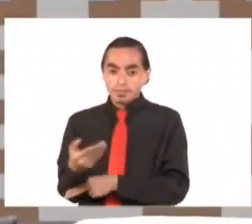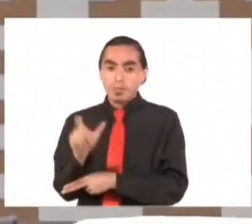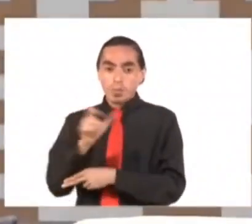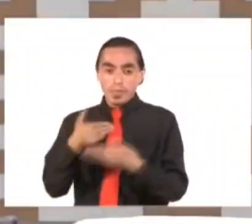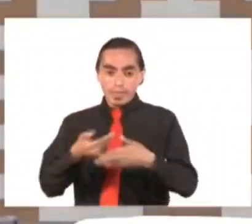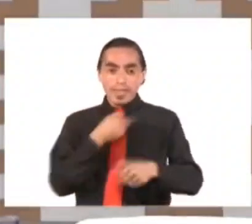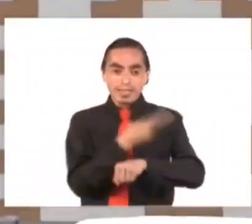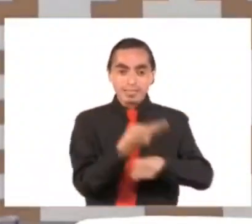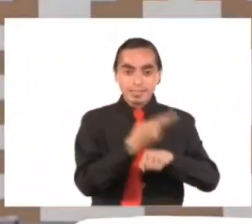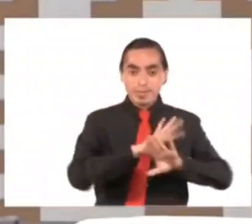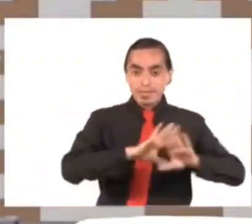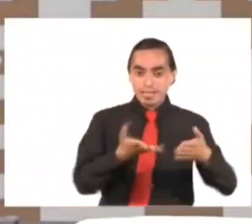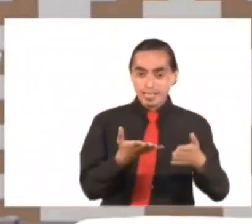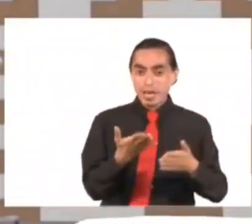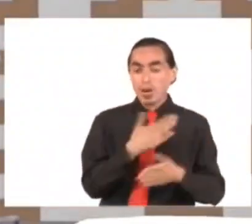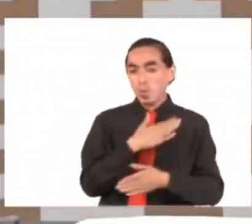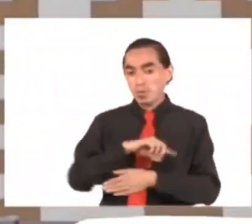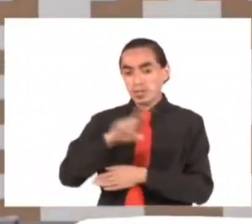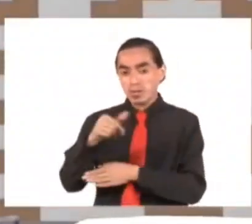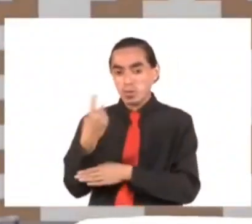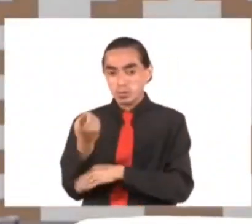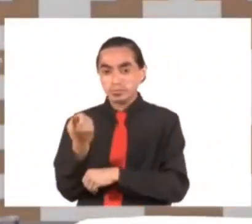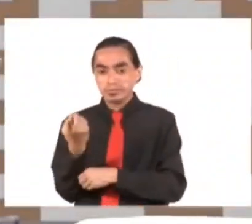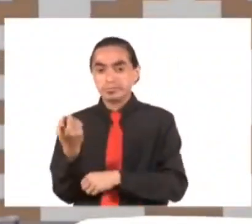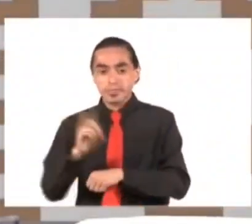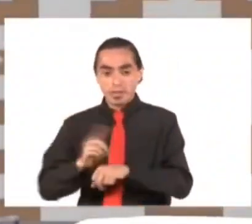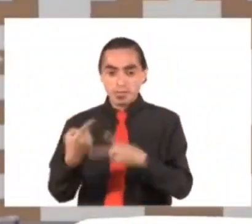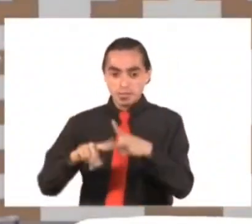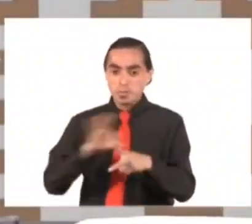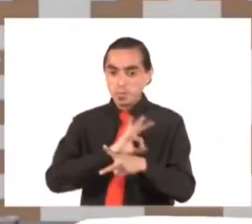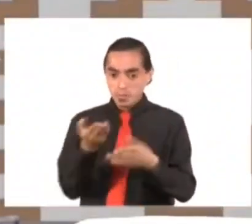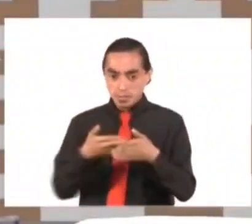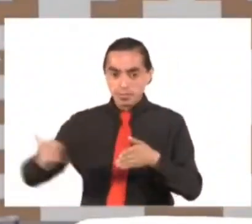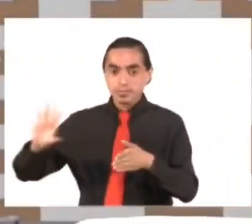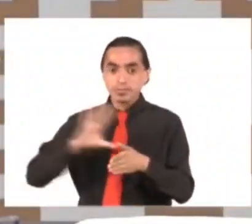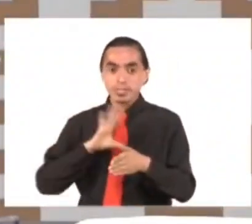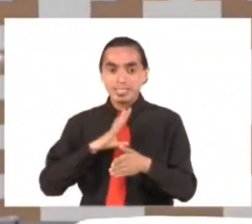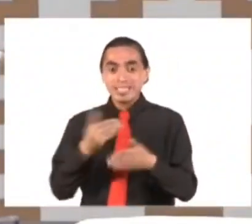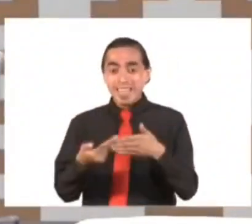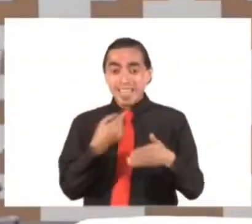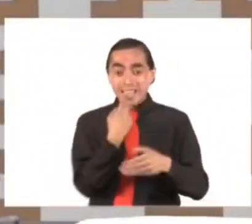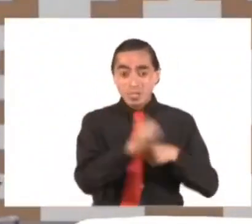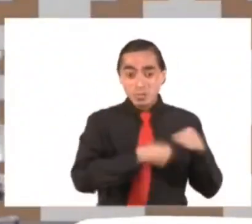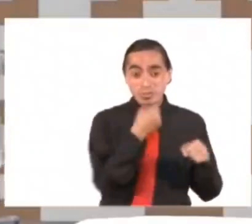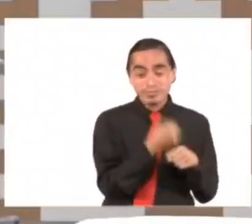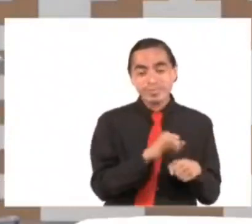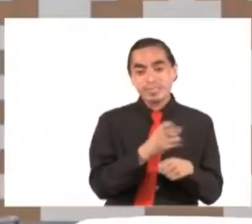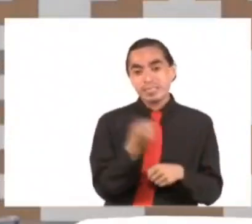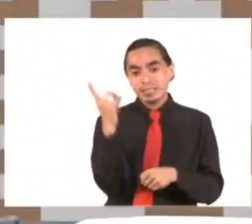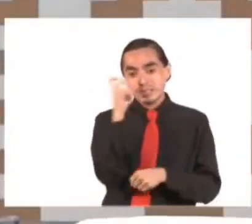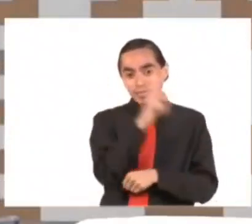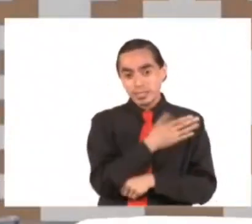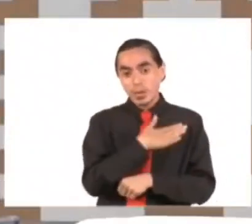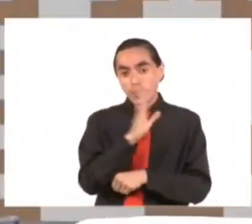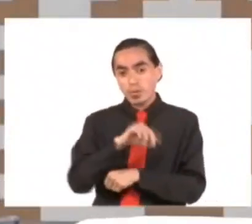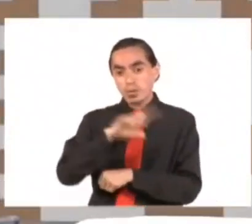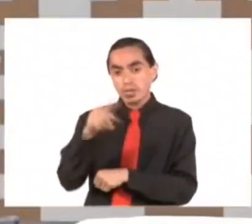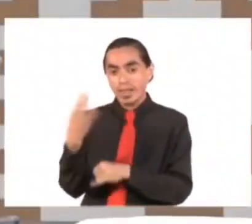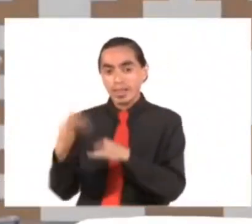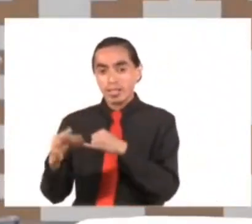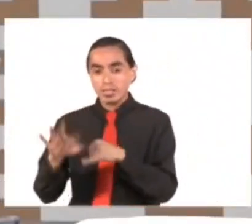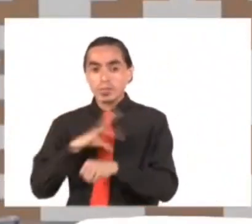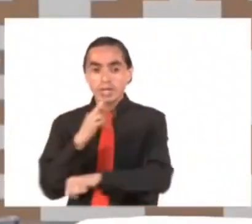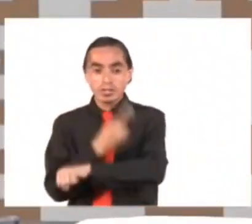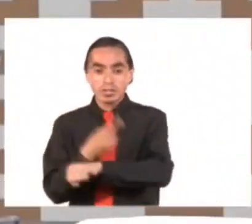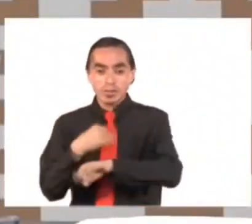manifestación ambiental única y así evitar casi un año a veces de idas y vueltas con la autoridad. Y finalmente, simplificando todos y cada uno